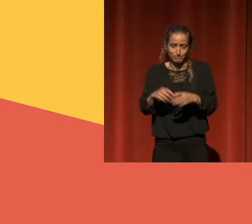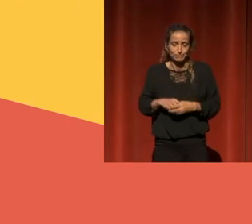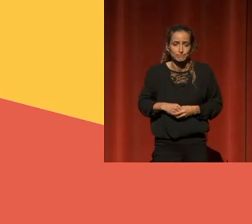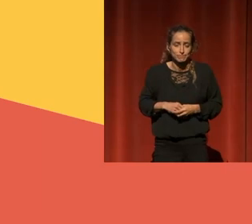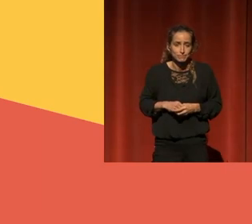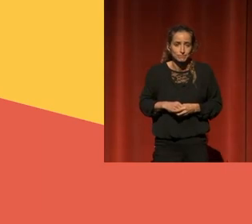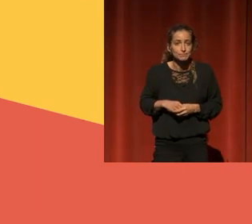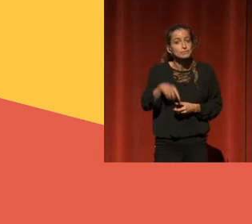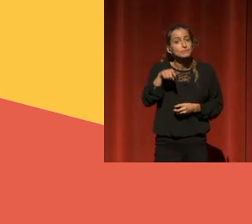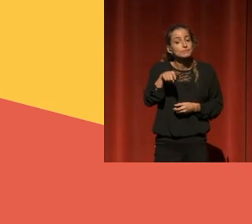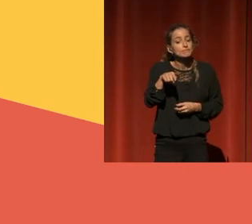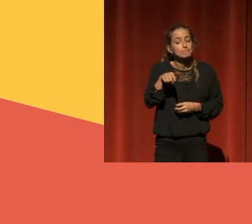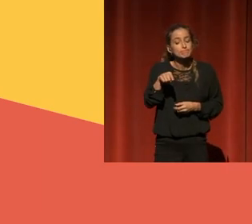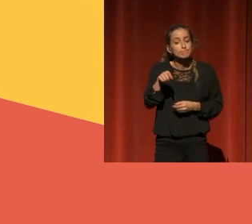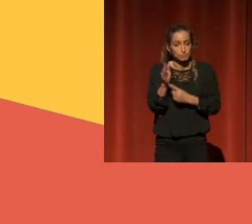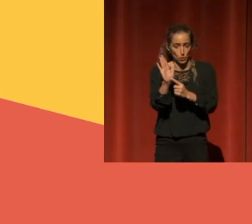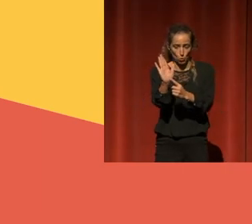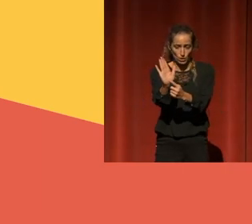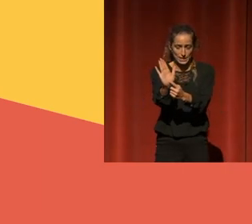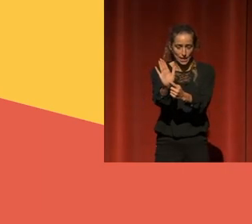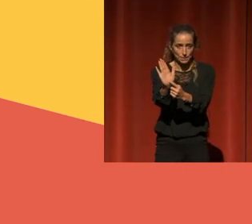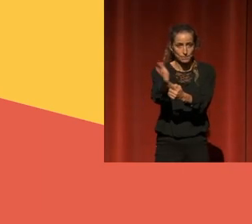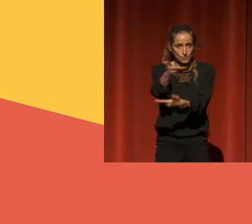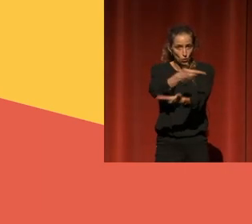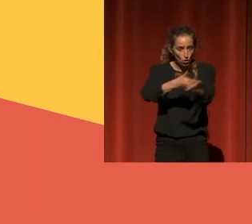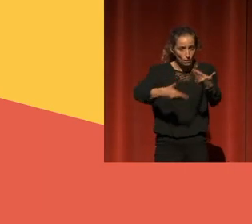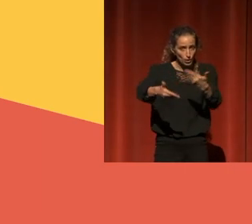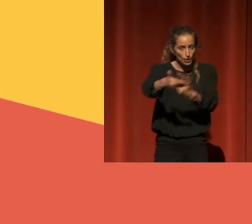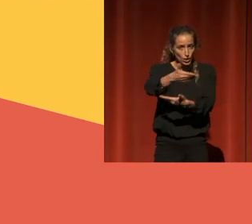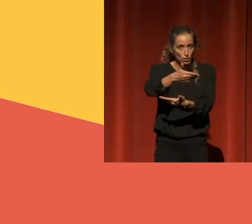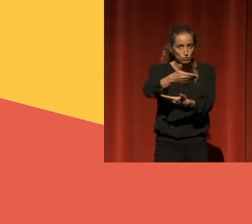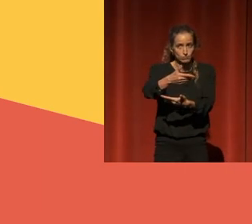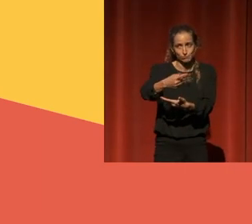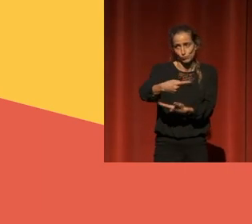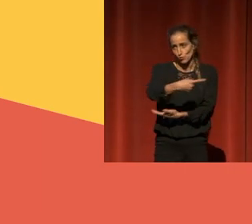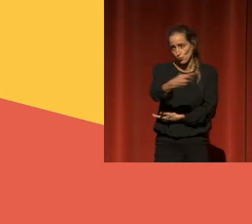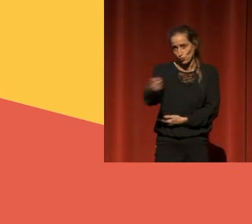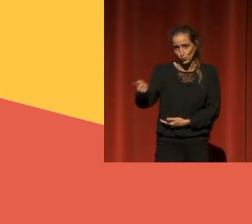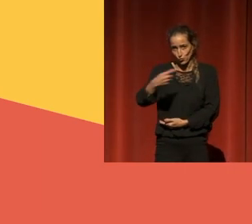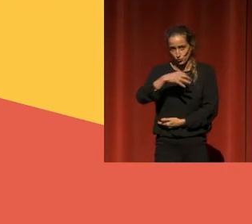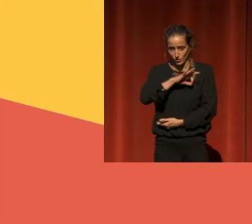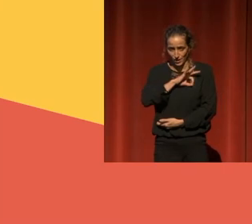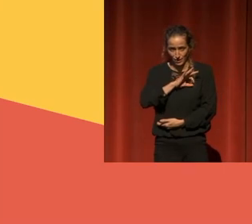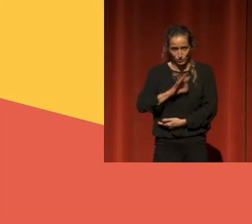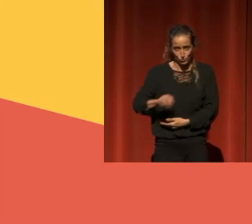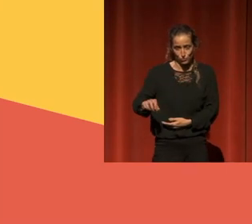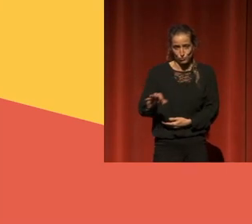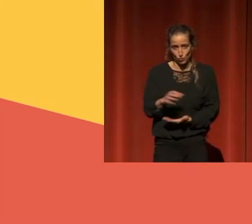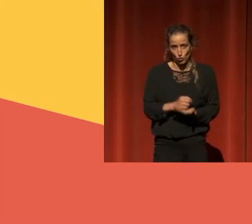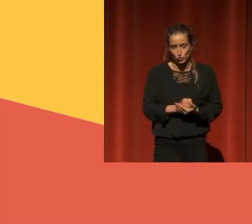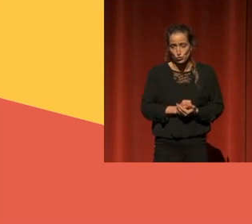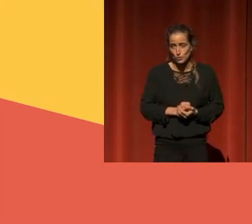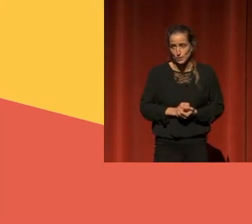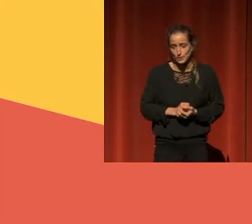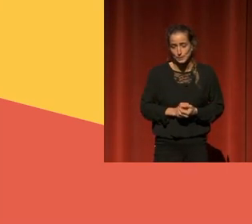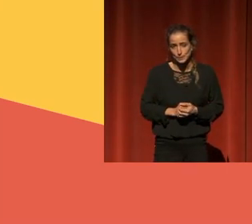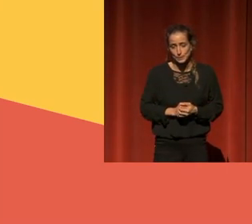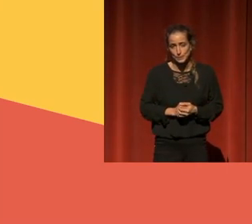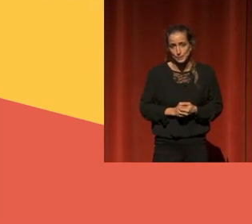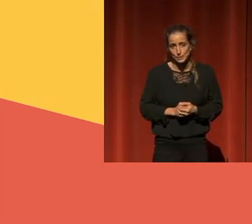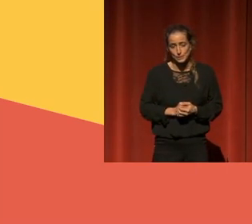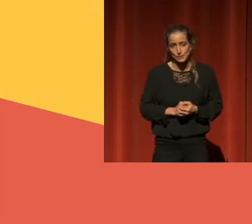esta colaboración con con con todos ustedes eh Y para